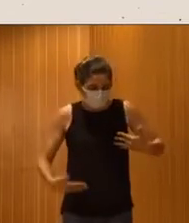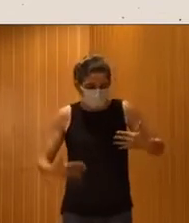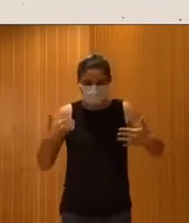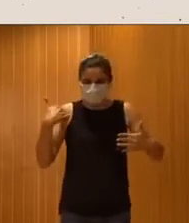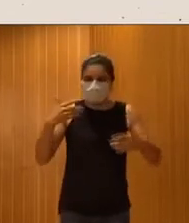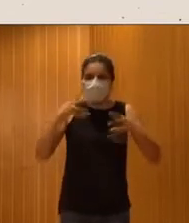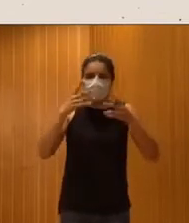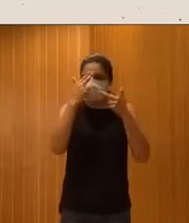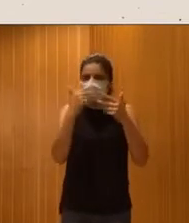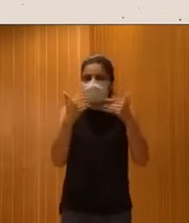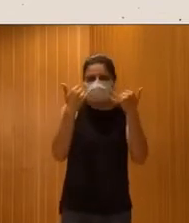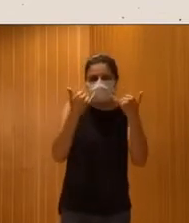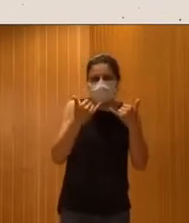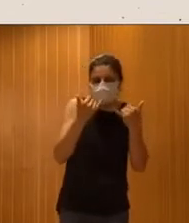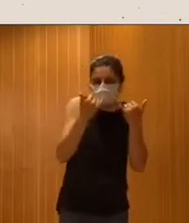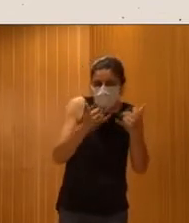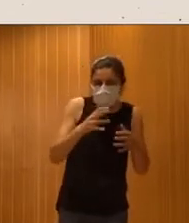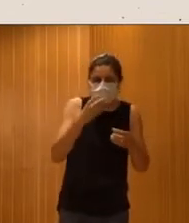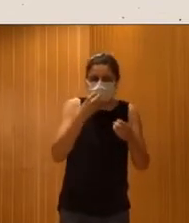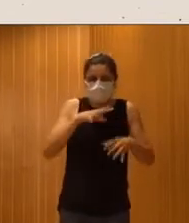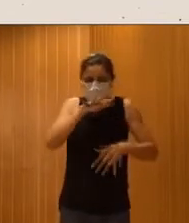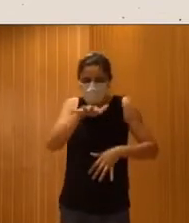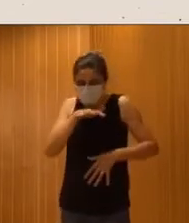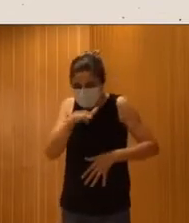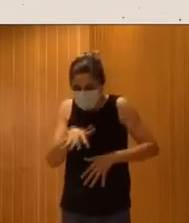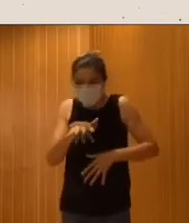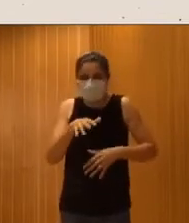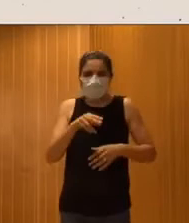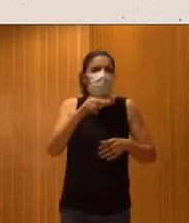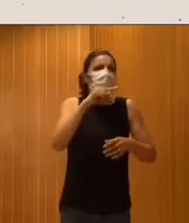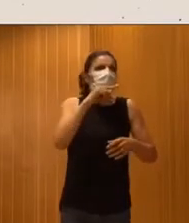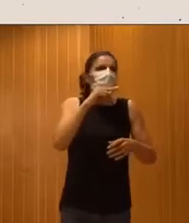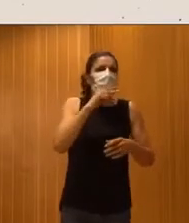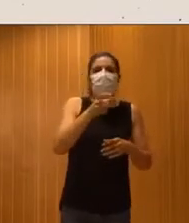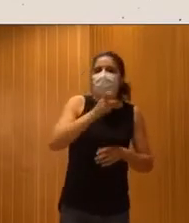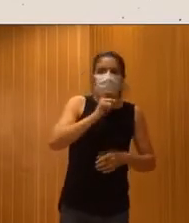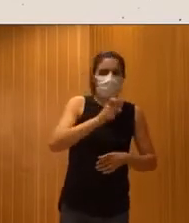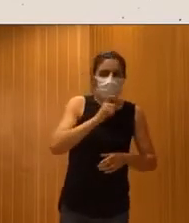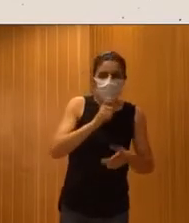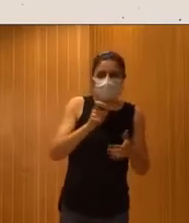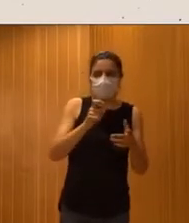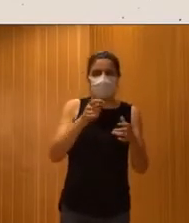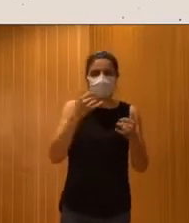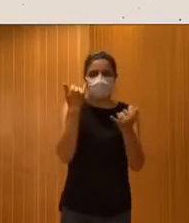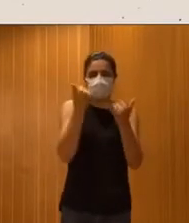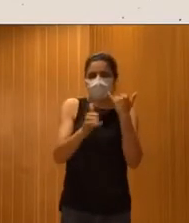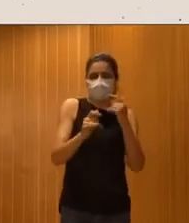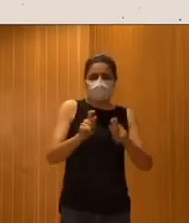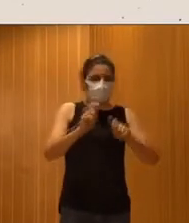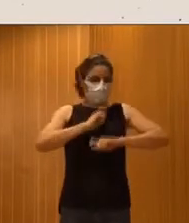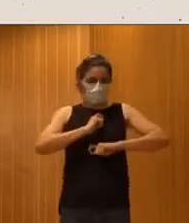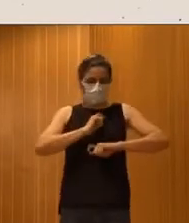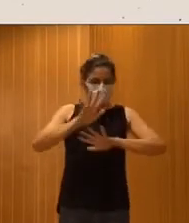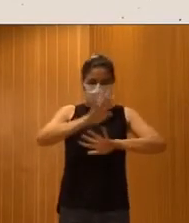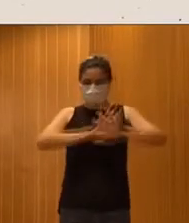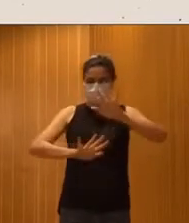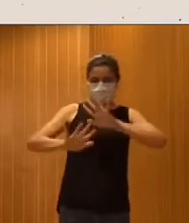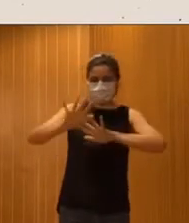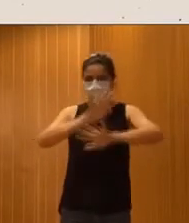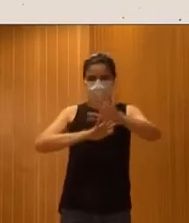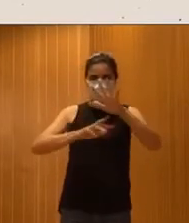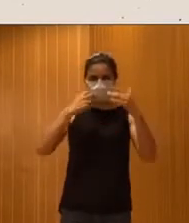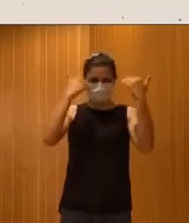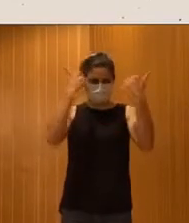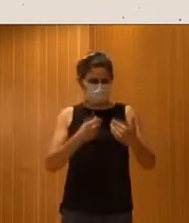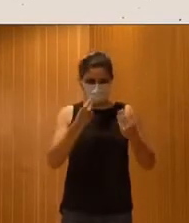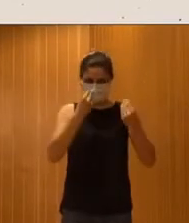dolores articulares, náuseas, dificultades para orinar, daño renal agudo, etcétera, ¿no?